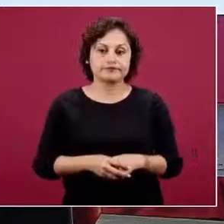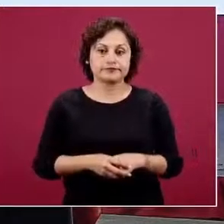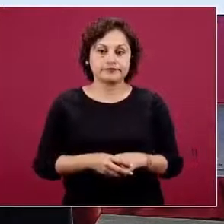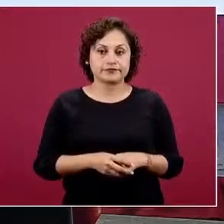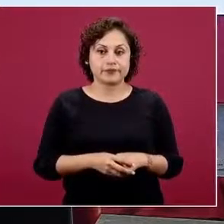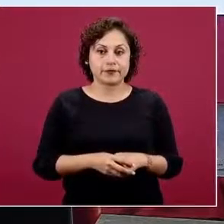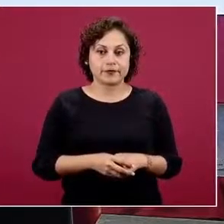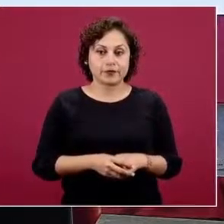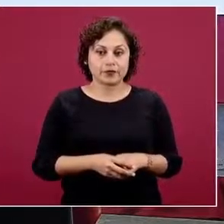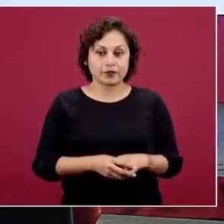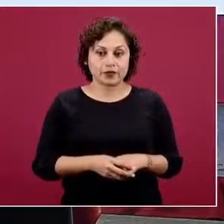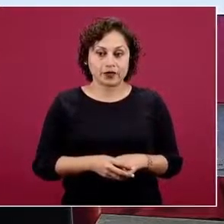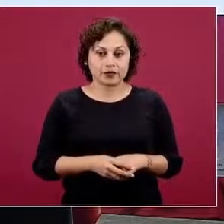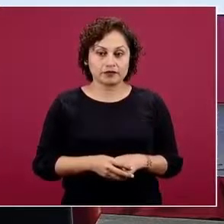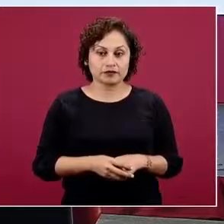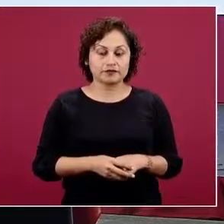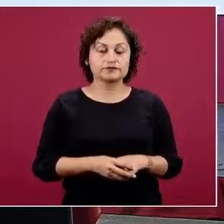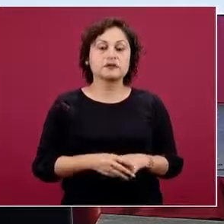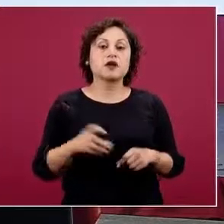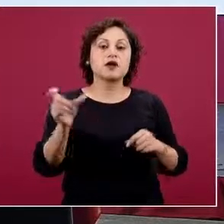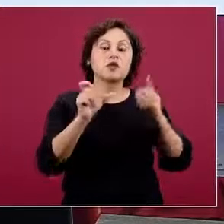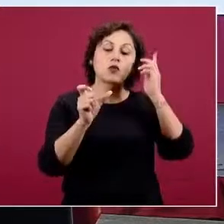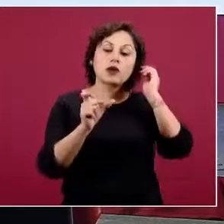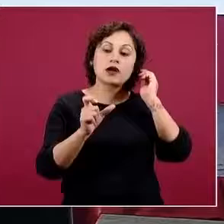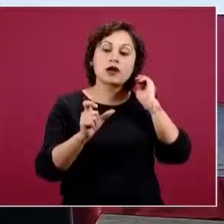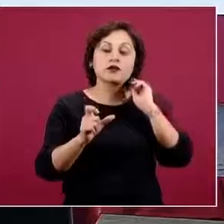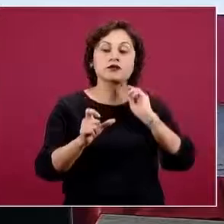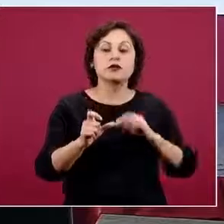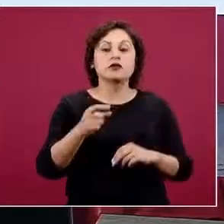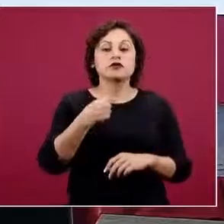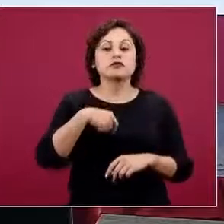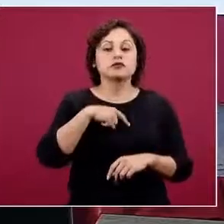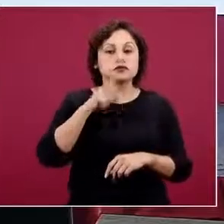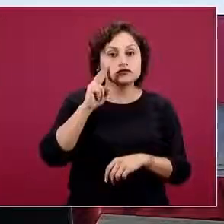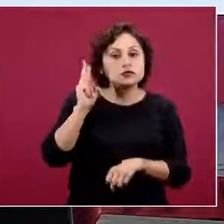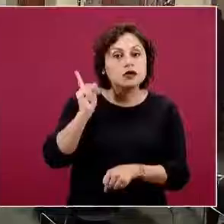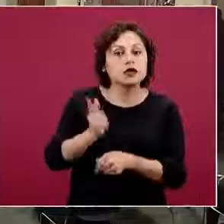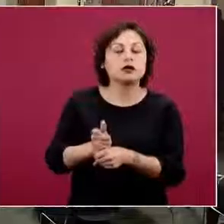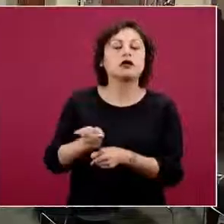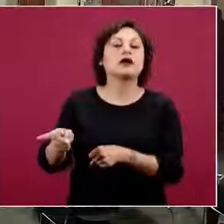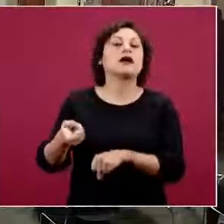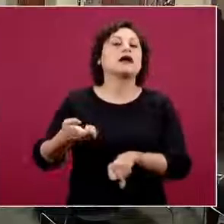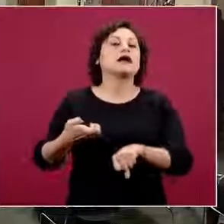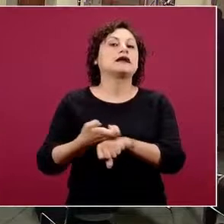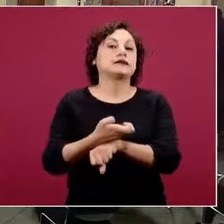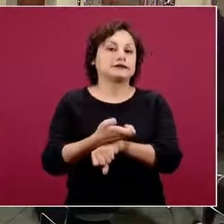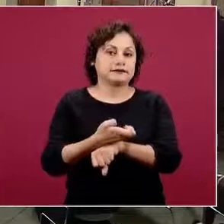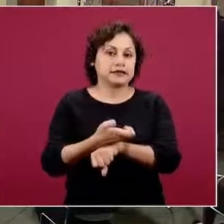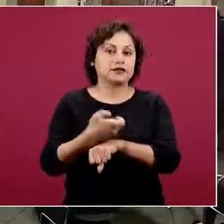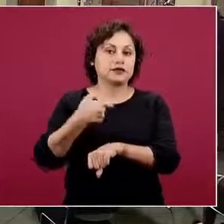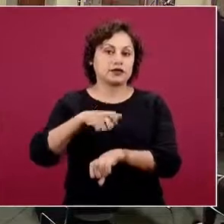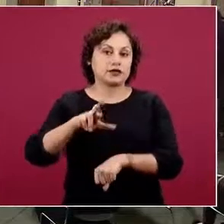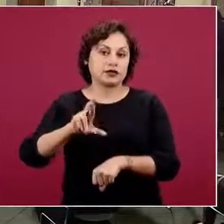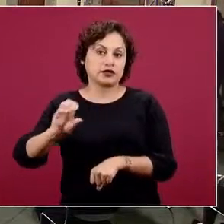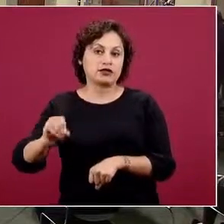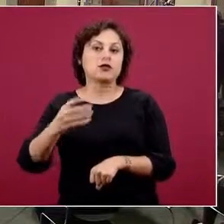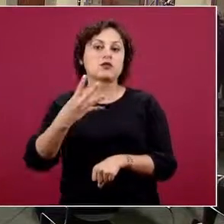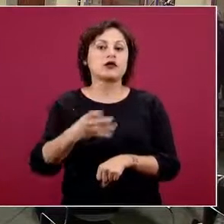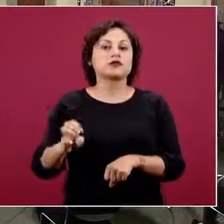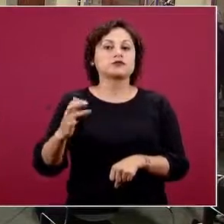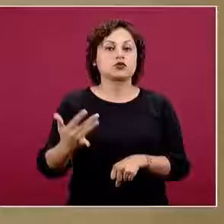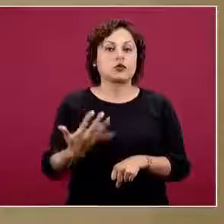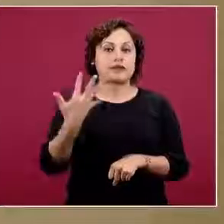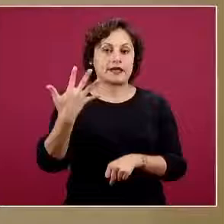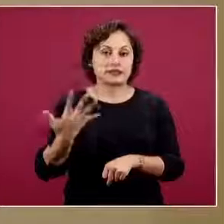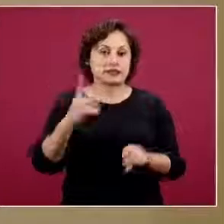Entonces, cuando nosotros identificamos la infraestructura, sabíamos que en el estado de Quintana Roo teníamos 445 unidades